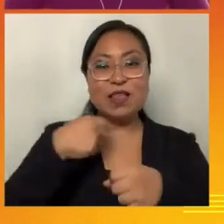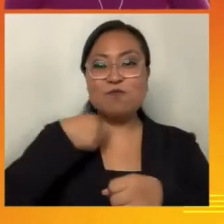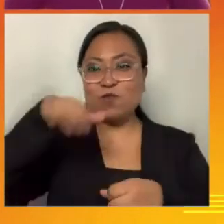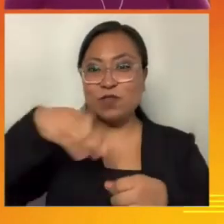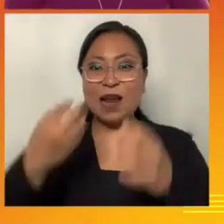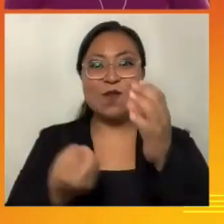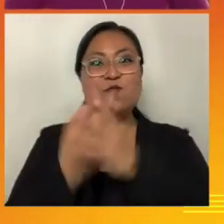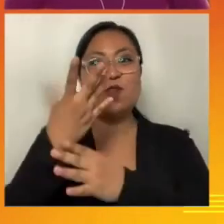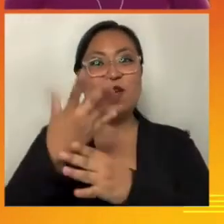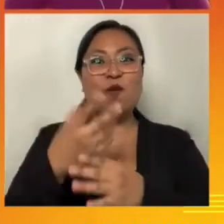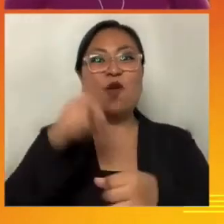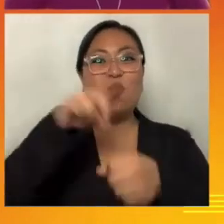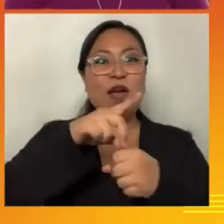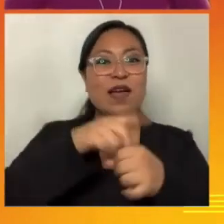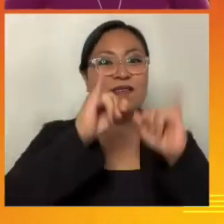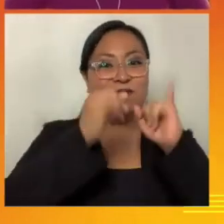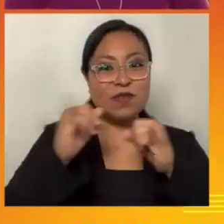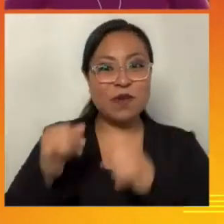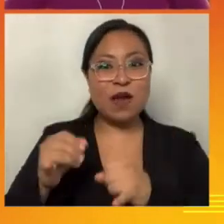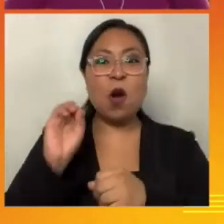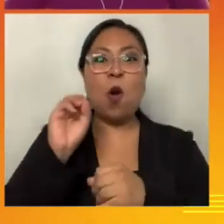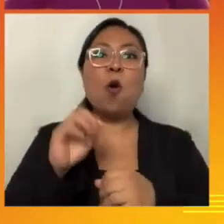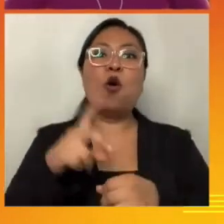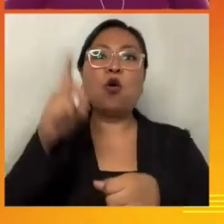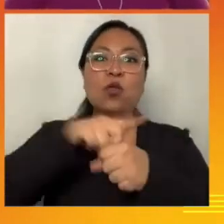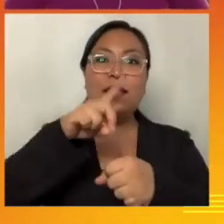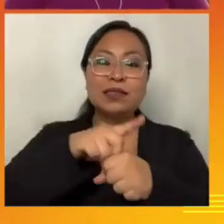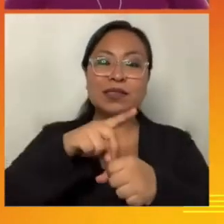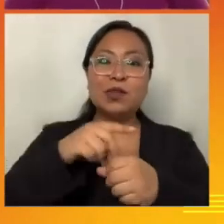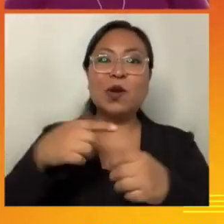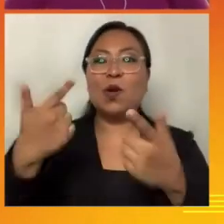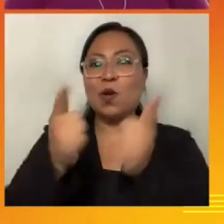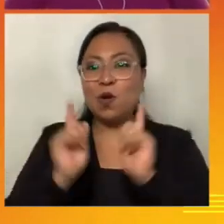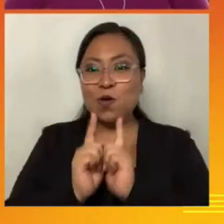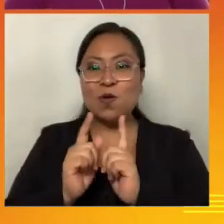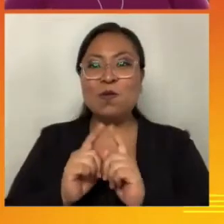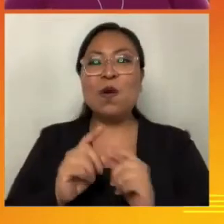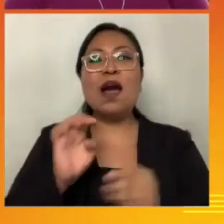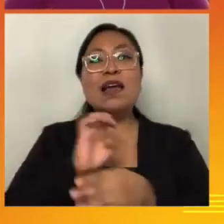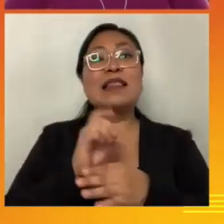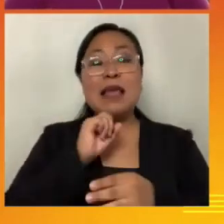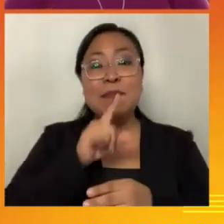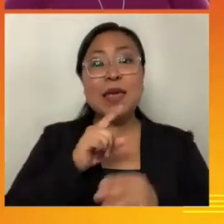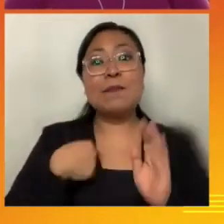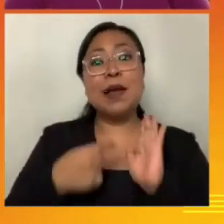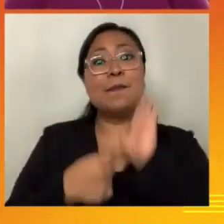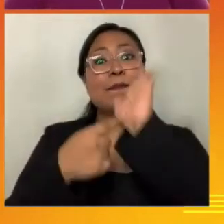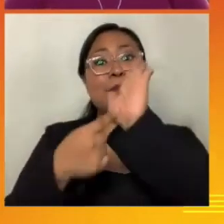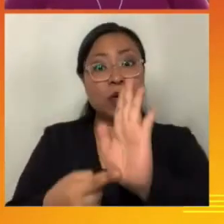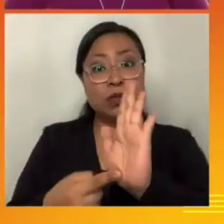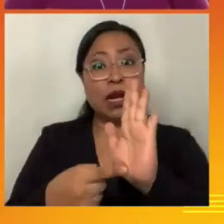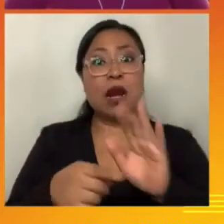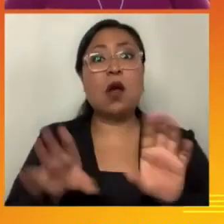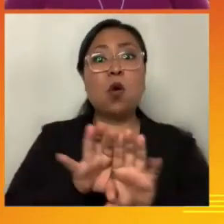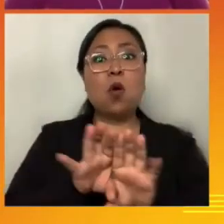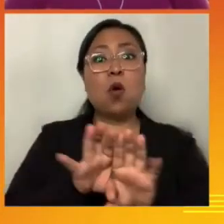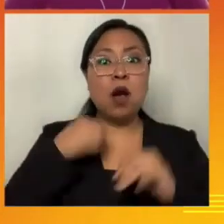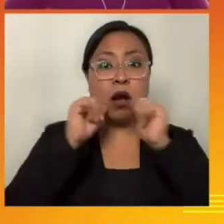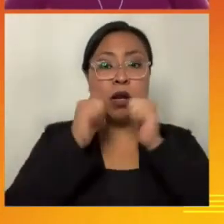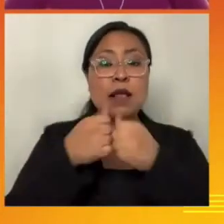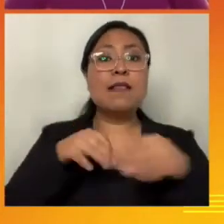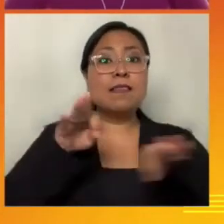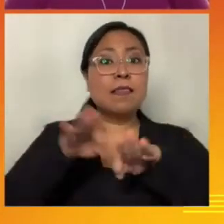¿no? Y como sector también para demostrar pues que el trabajo de las organizaciones es importante, lo hacemos bien